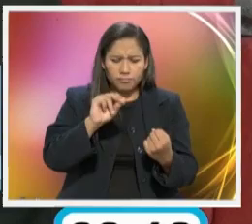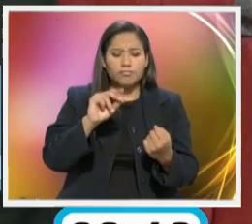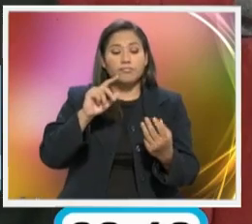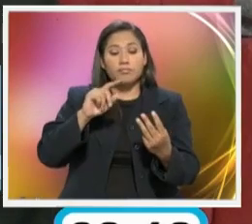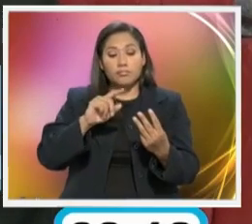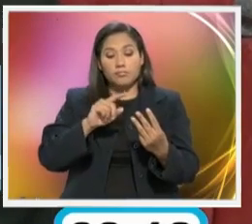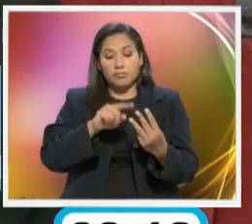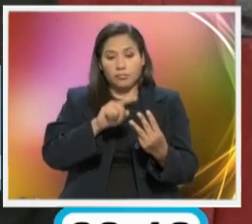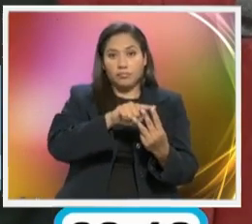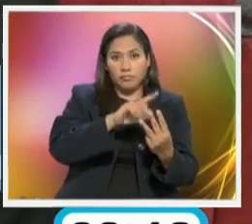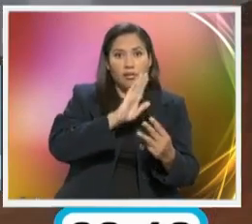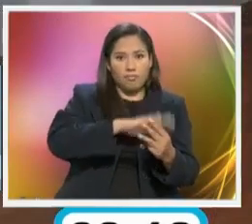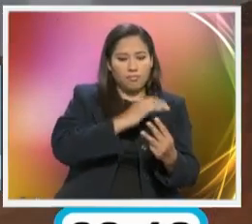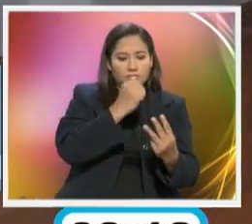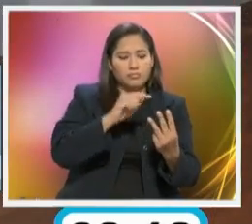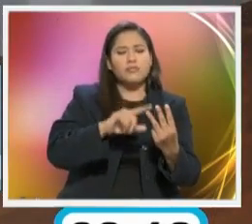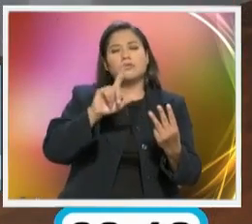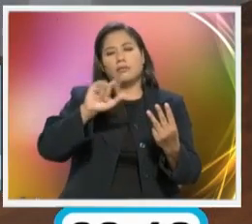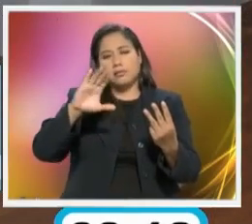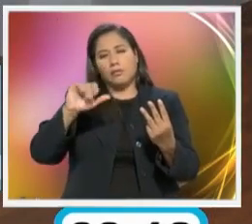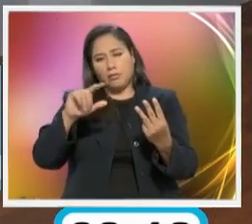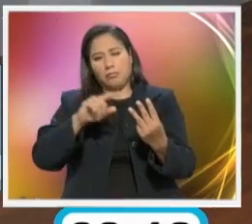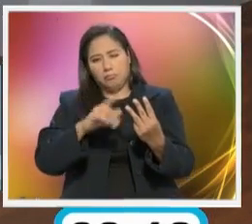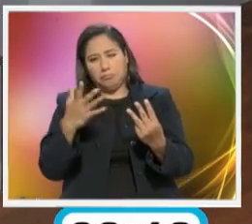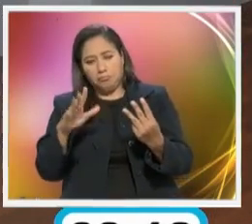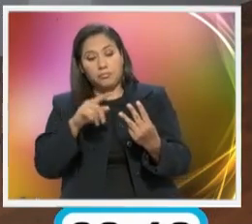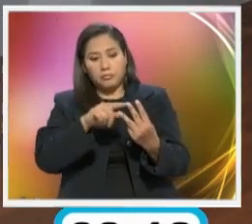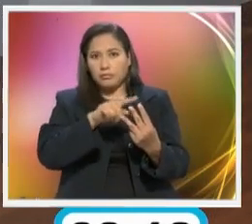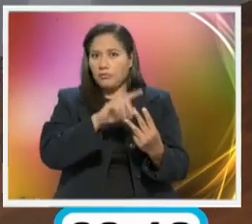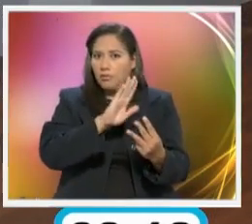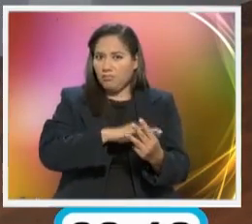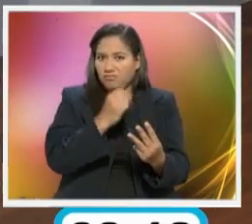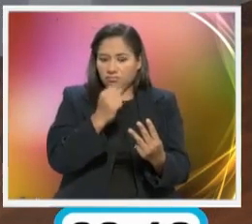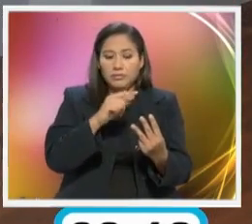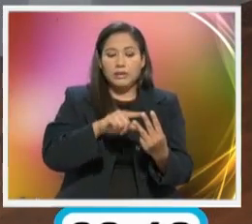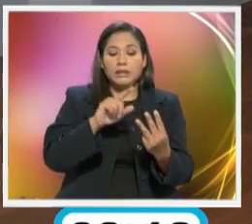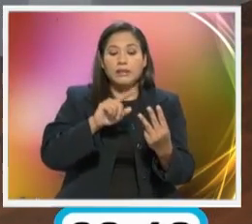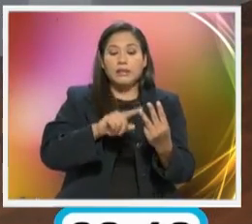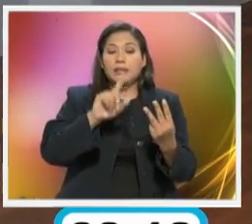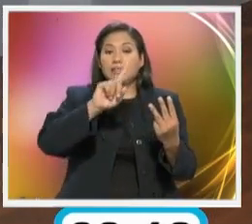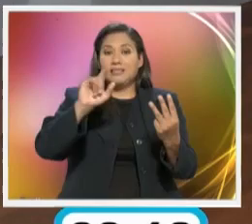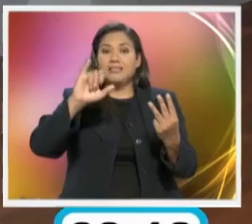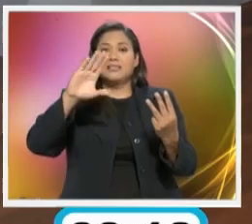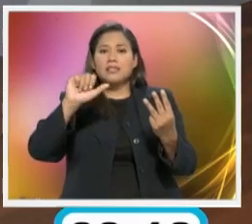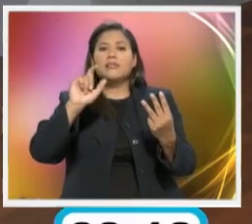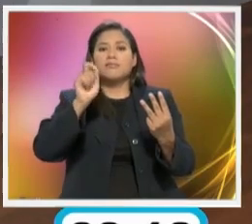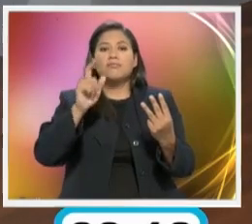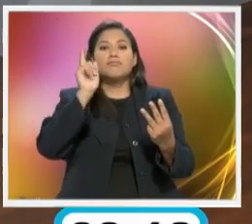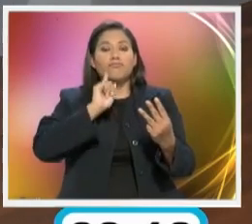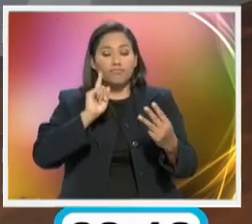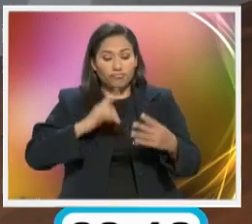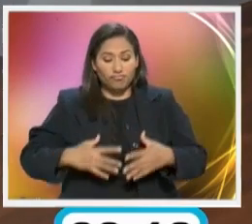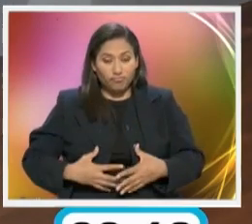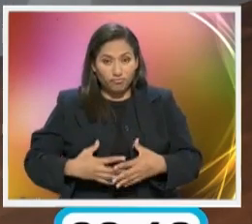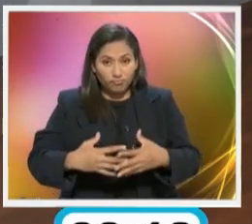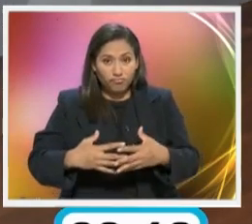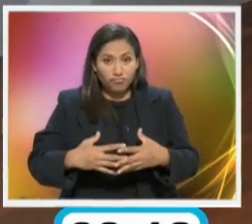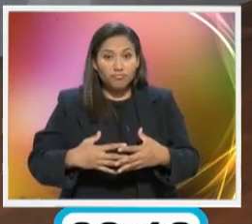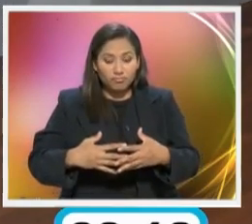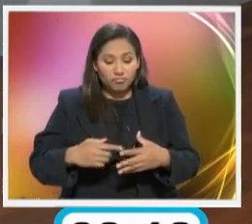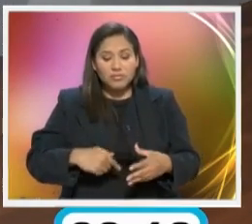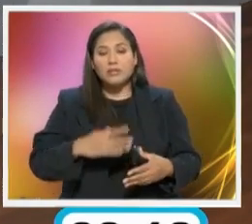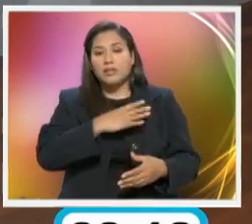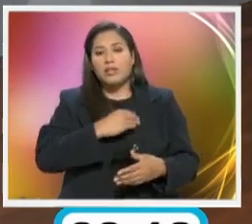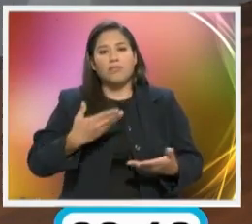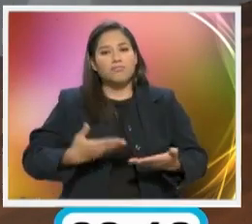son mucho más fuertes. Sin embargo, el gran riesgo de Zika es esa relación con la presencia de microcefalia